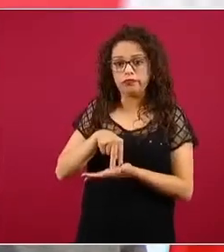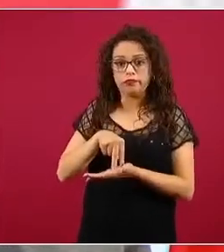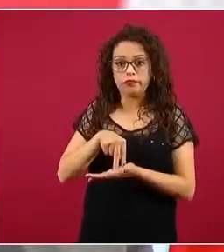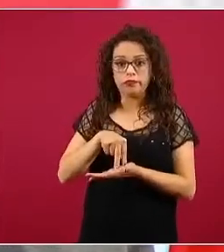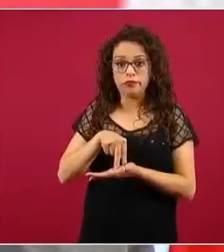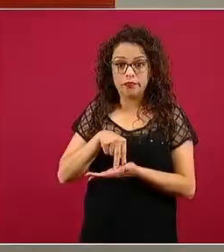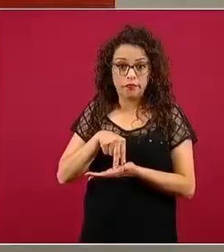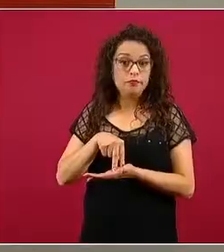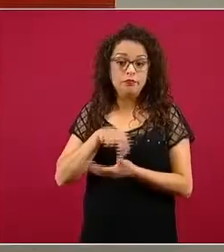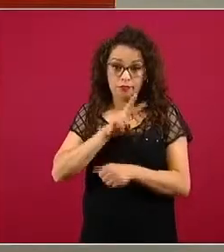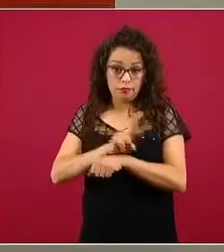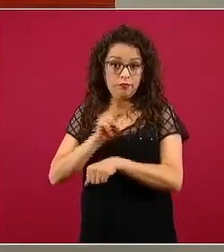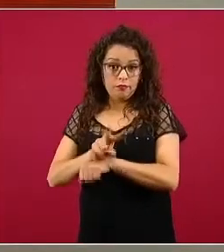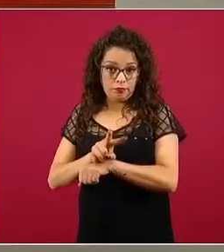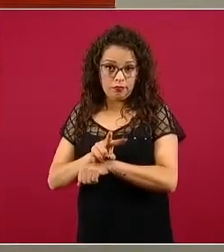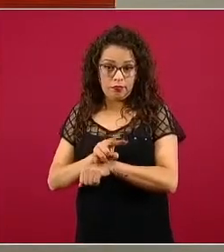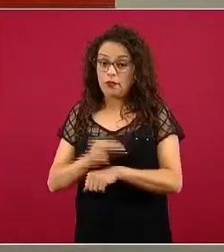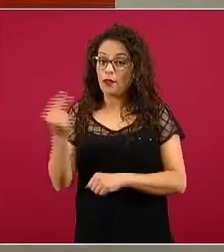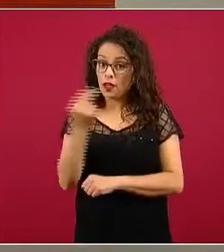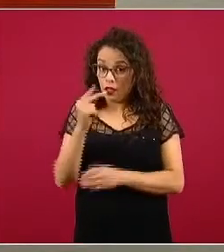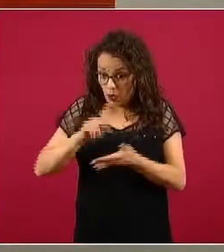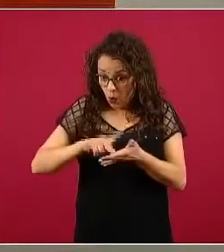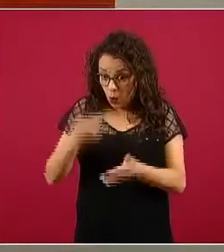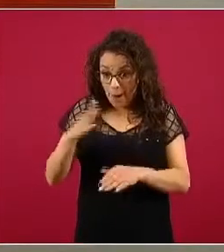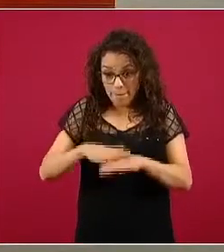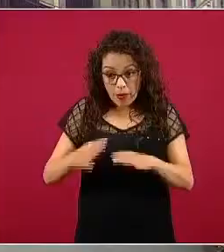reforzarlo, eso se refuerza, ¿no?